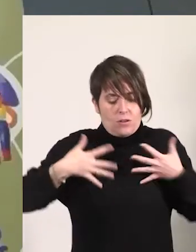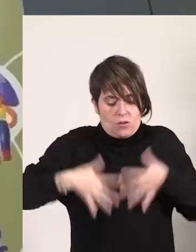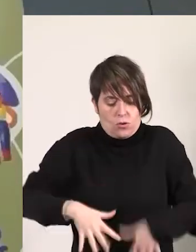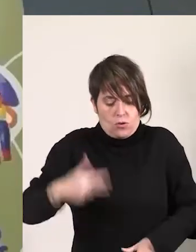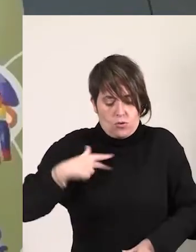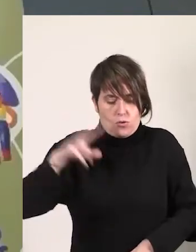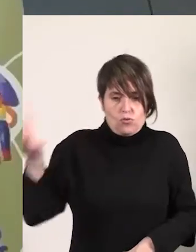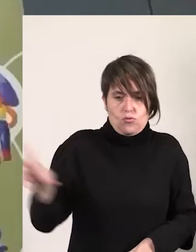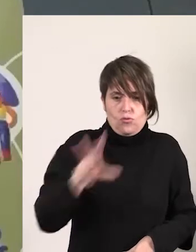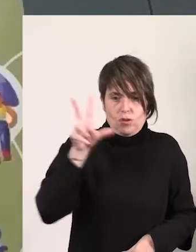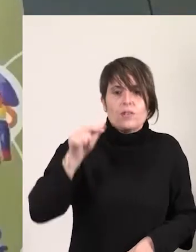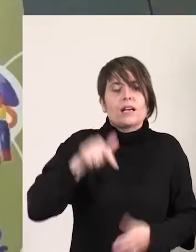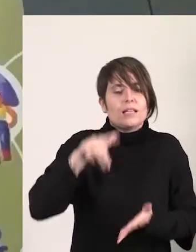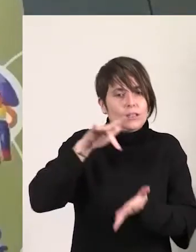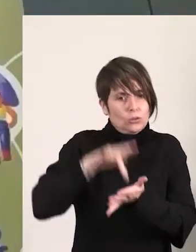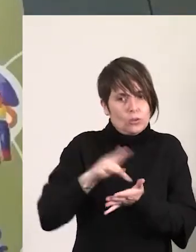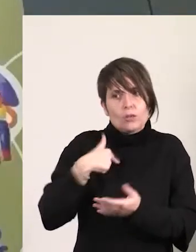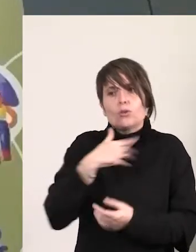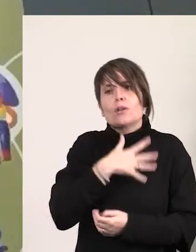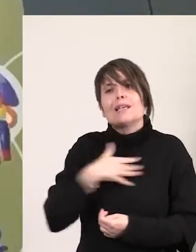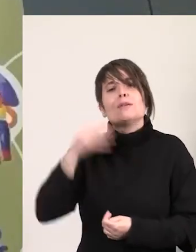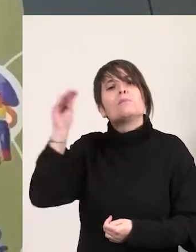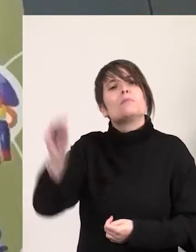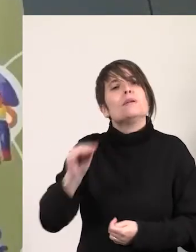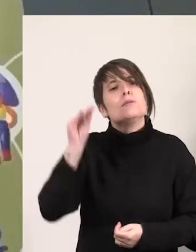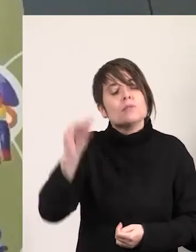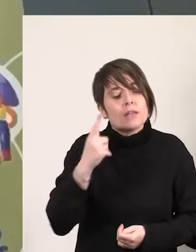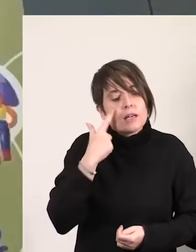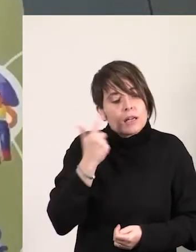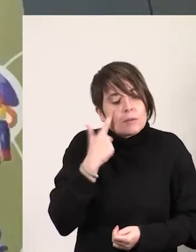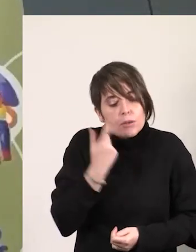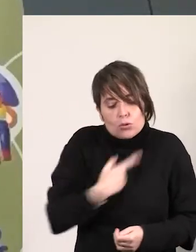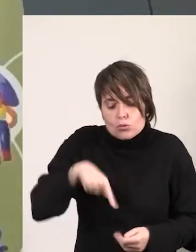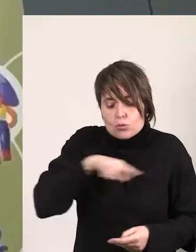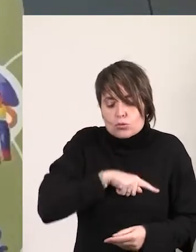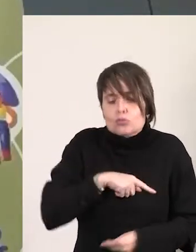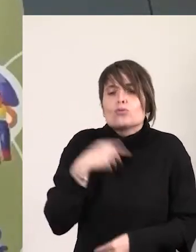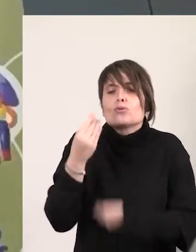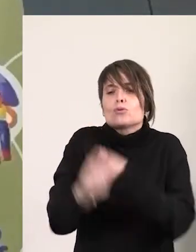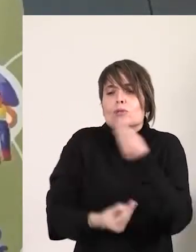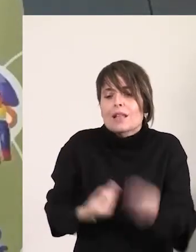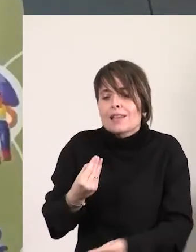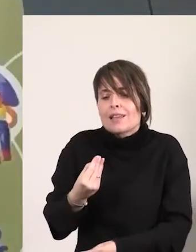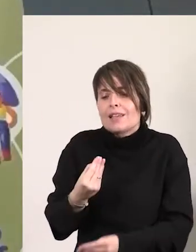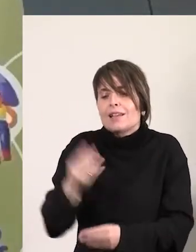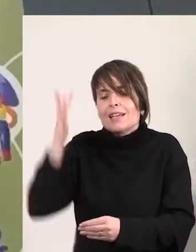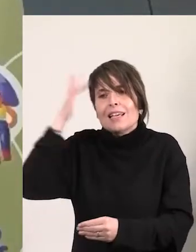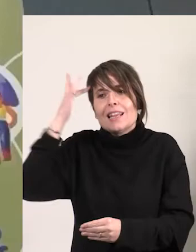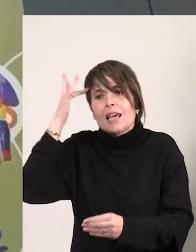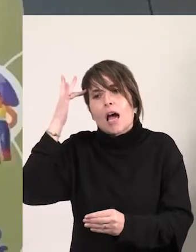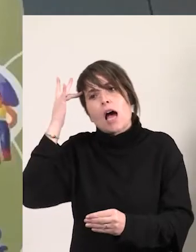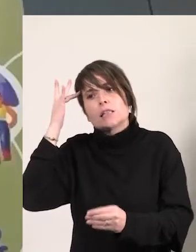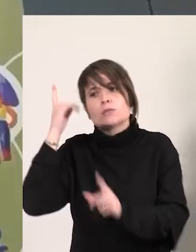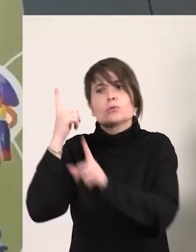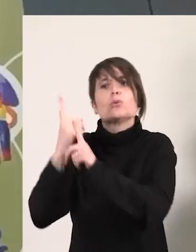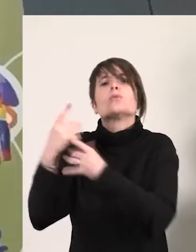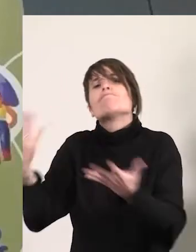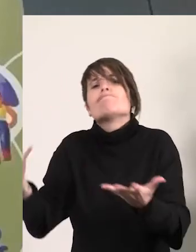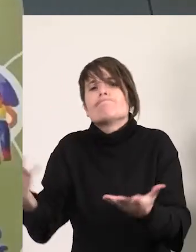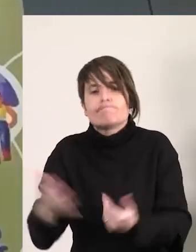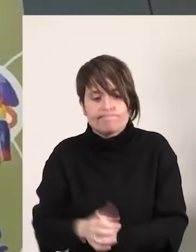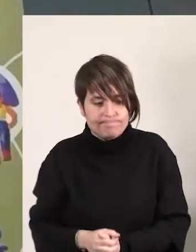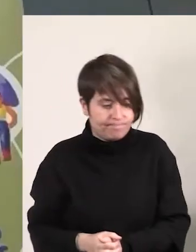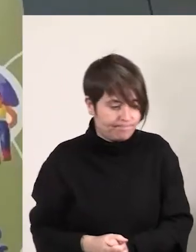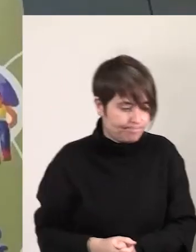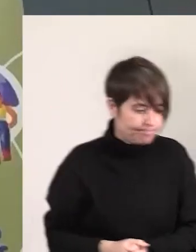Lo malo es que cala mucho en la gente. Soy del audio y creo que aquí también pasa. Y quería preguntaros qué podemos hacer para contrarrestar